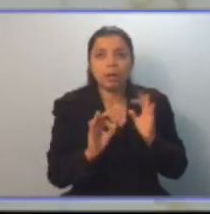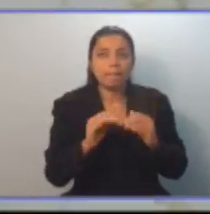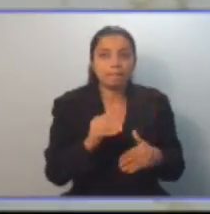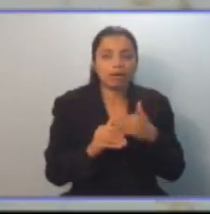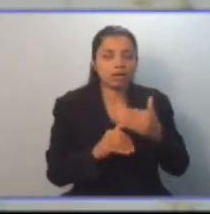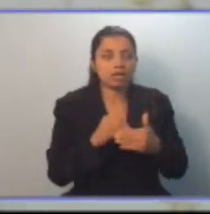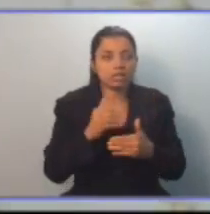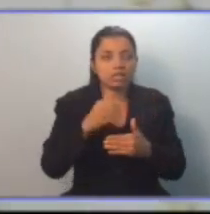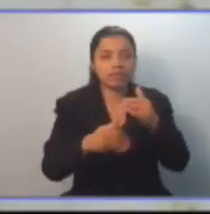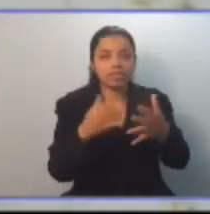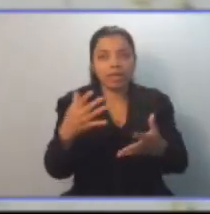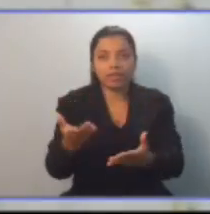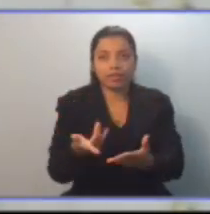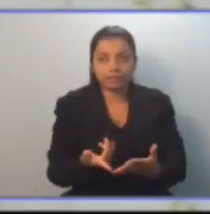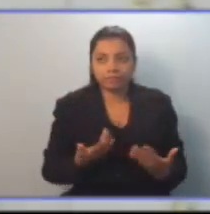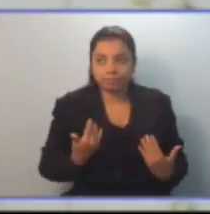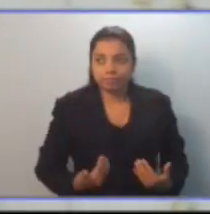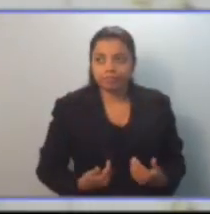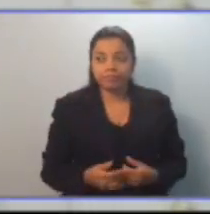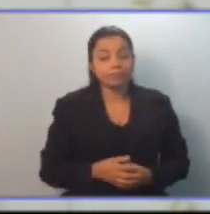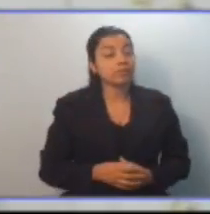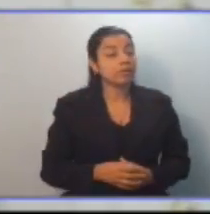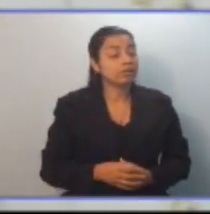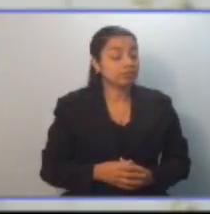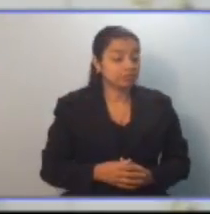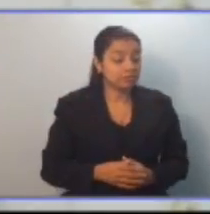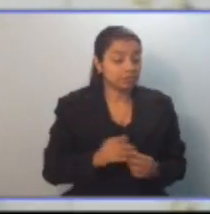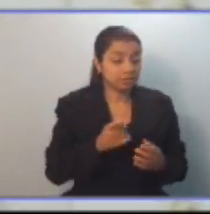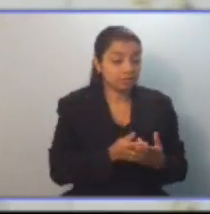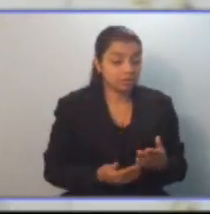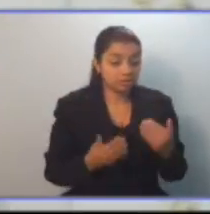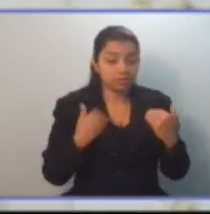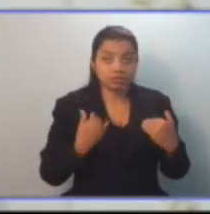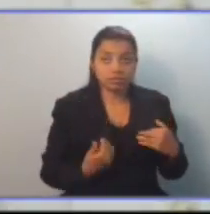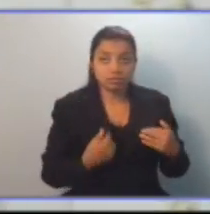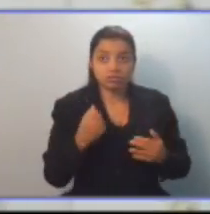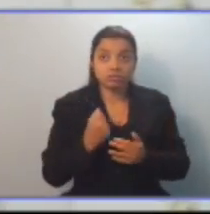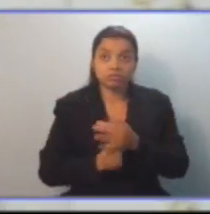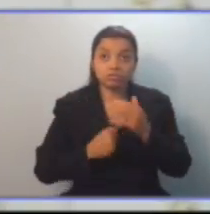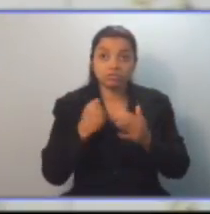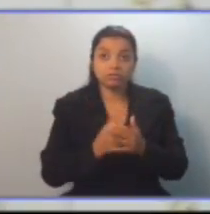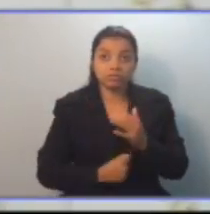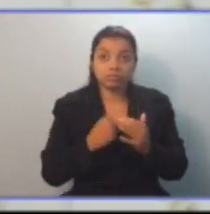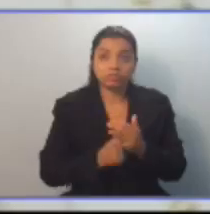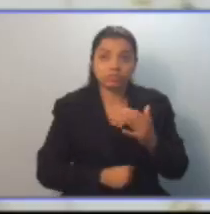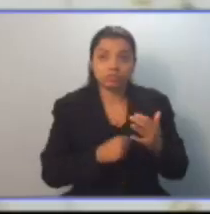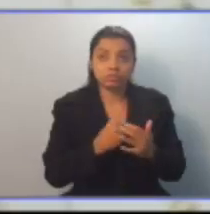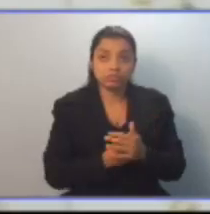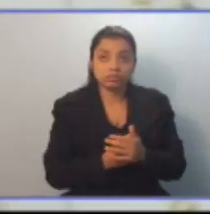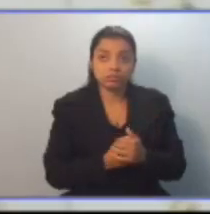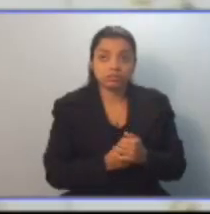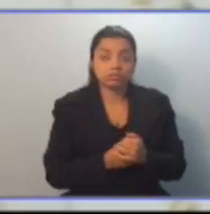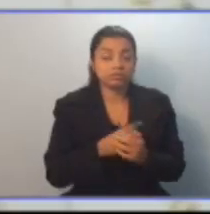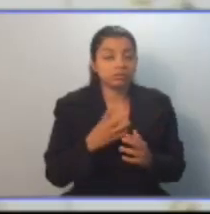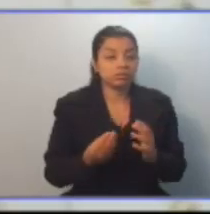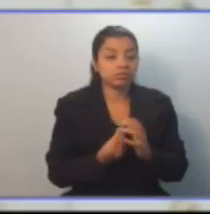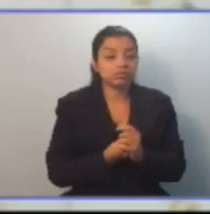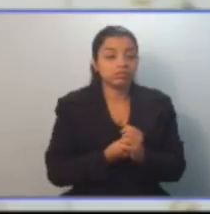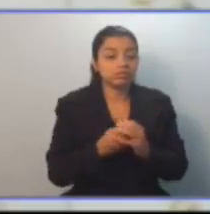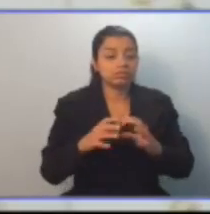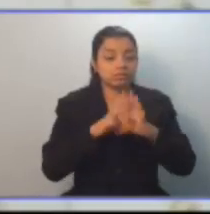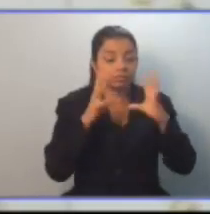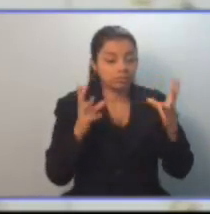estaría de acuerdo porque una vez que los derechos humanos, las personas en la lucha que ha habido en relación con este tema, los incorporan dentro de su esfera